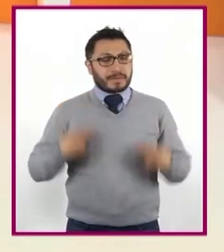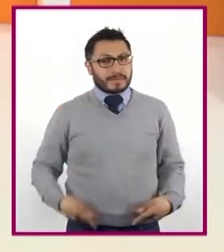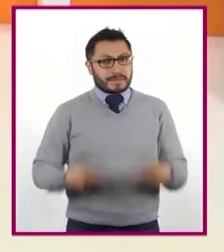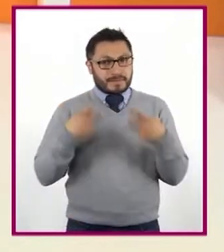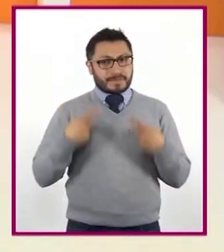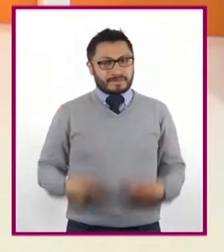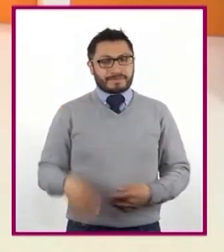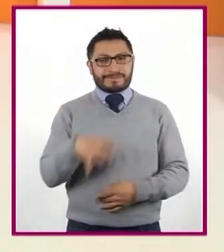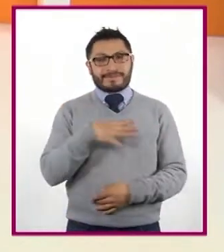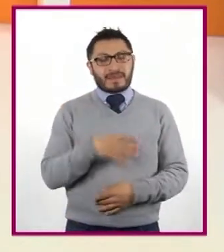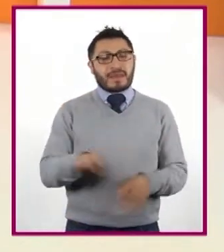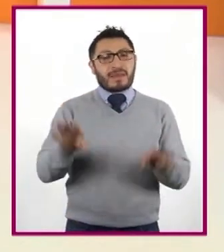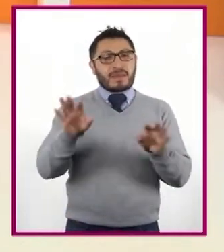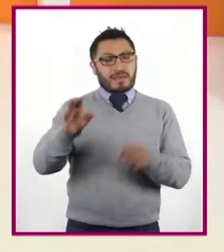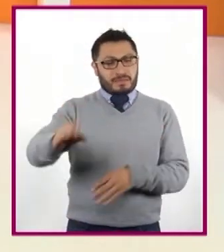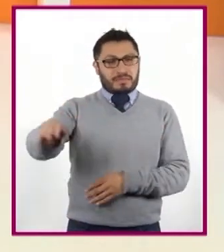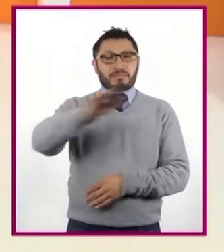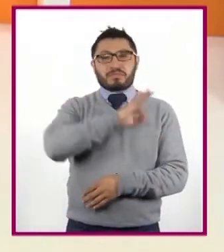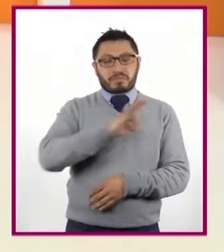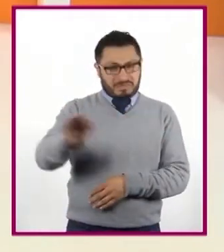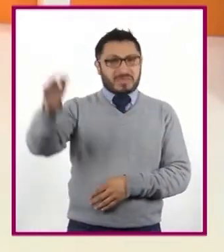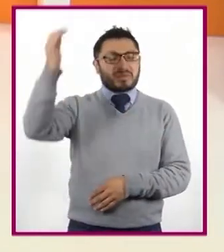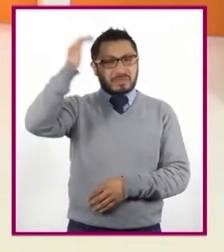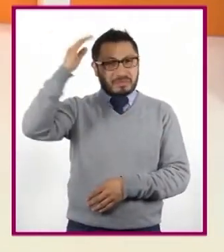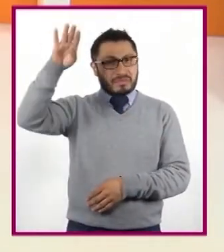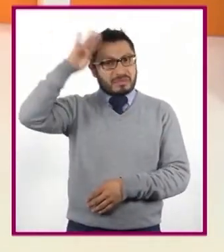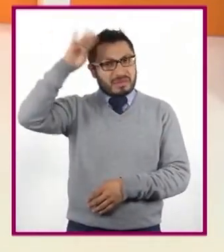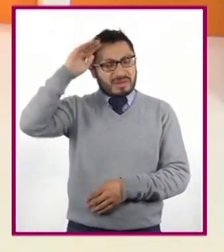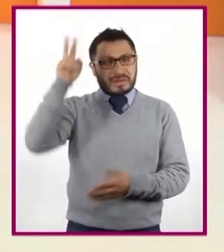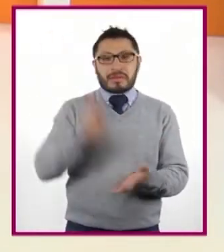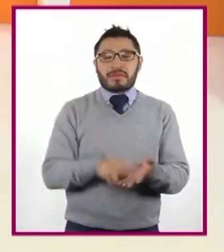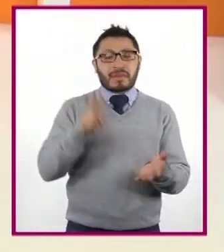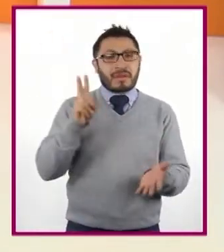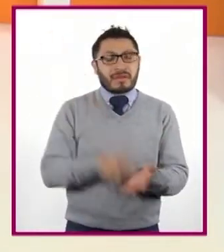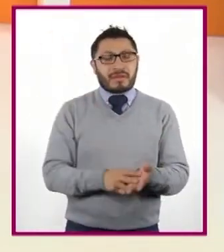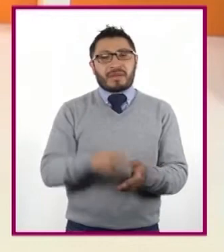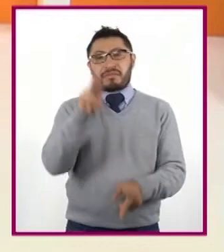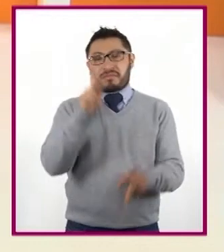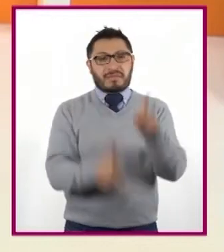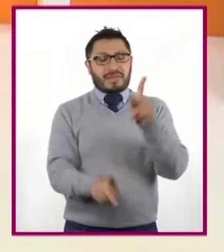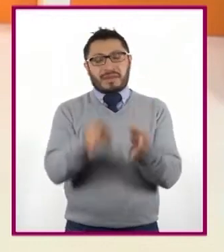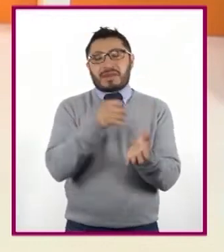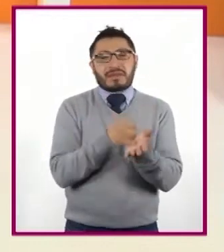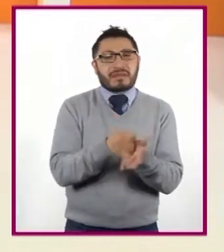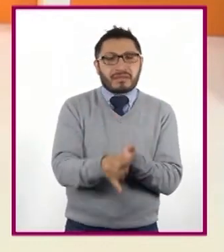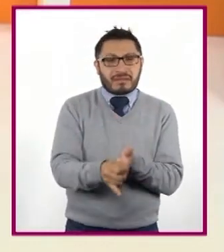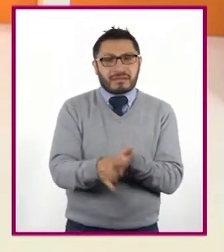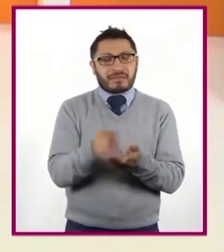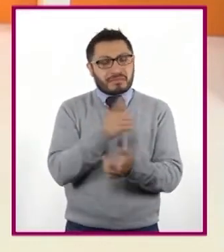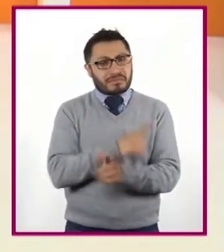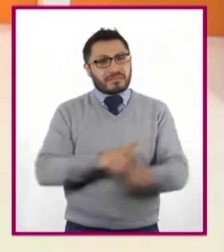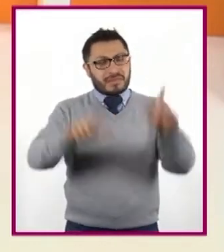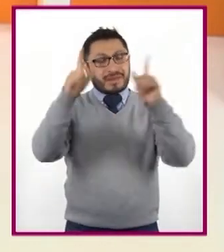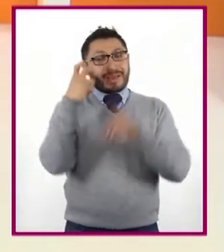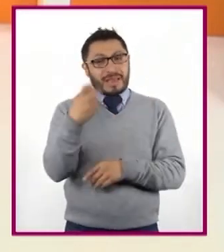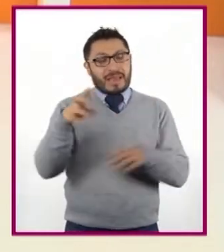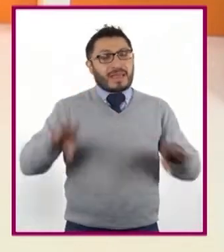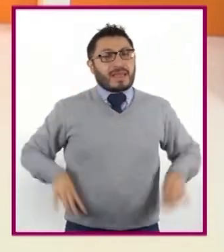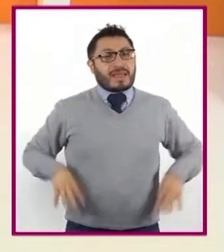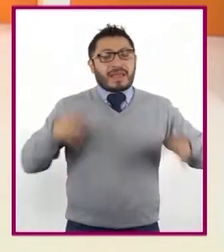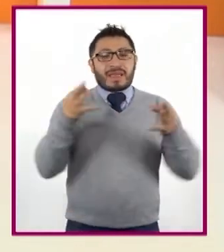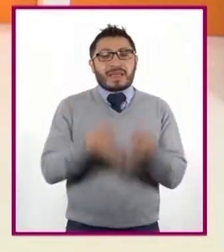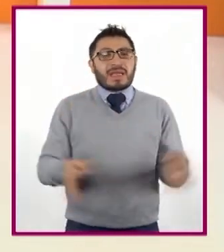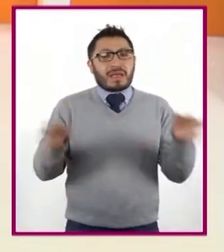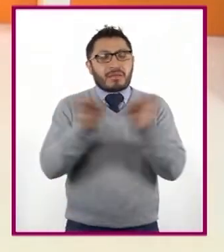humanos tenemos la capacidad de pensar, valorar, deliberar y tomar decisiones. Es un rasgo esencial